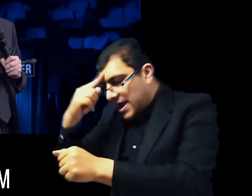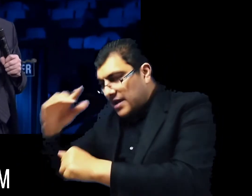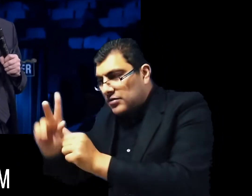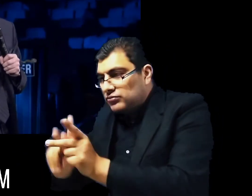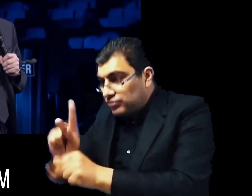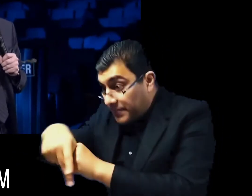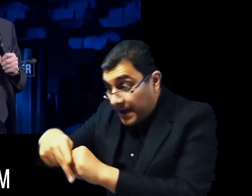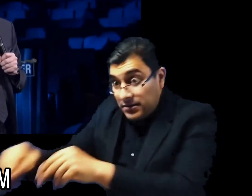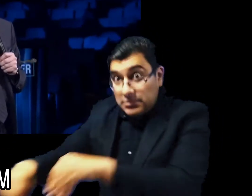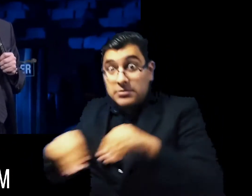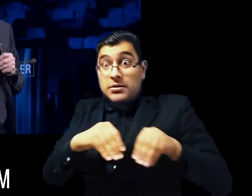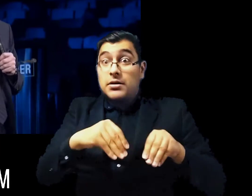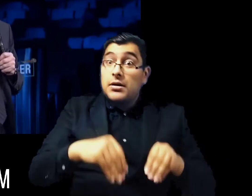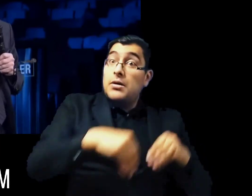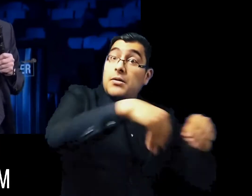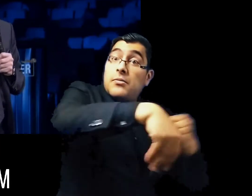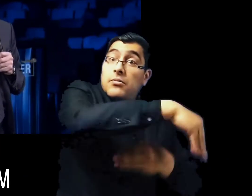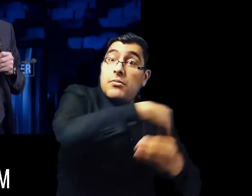sintéticas,